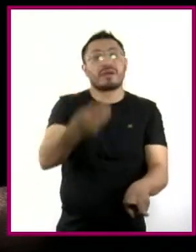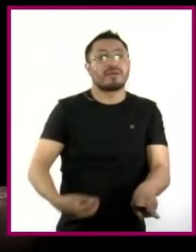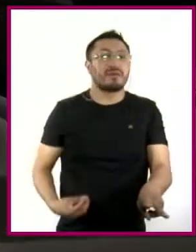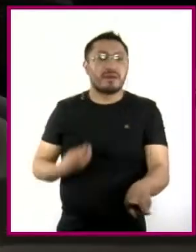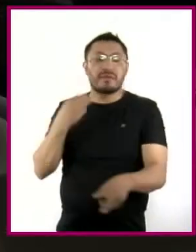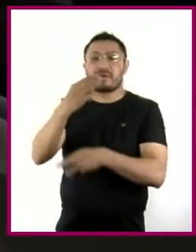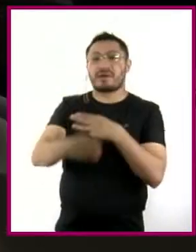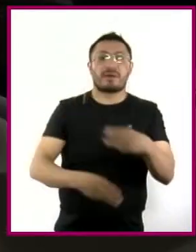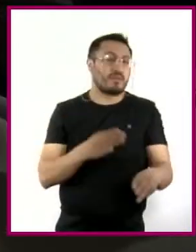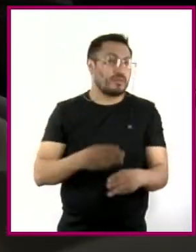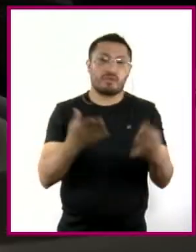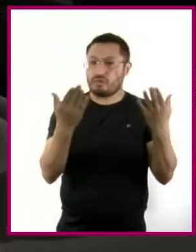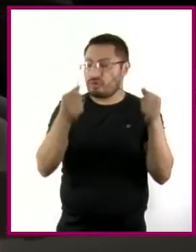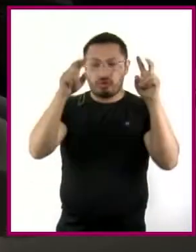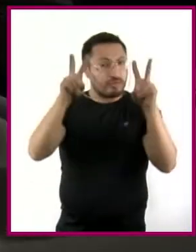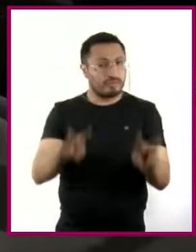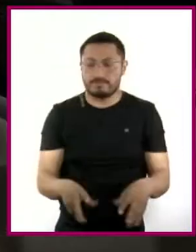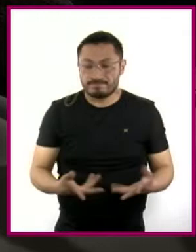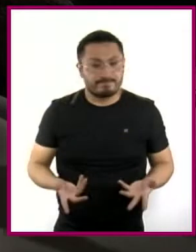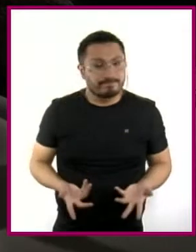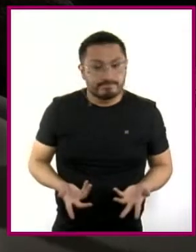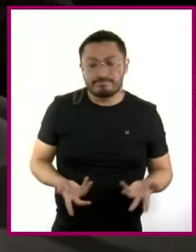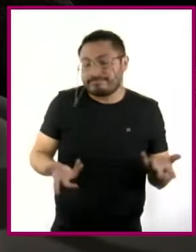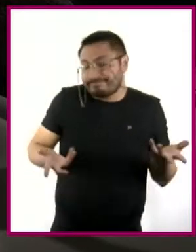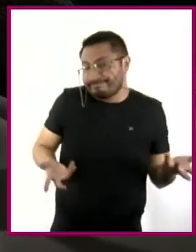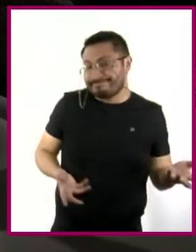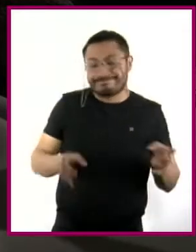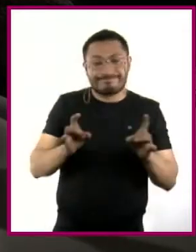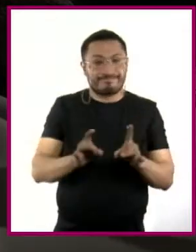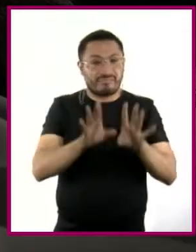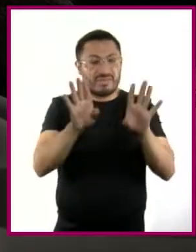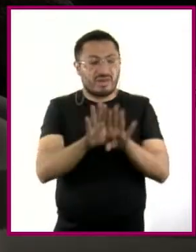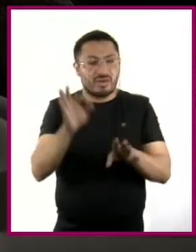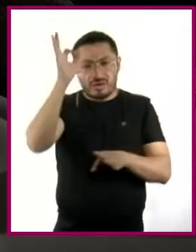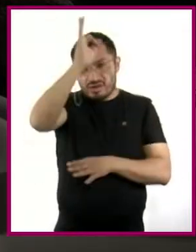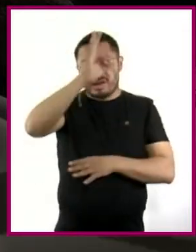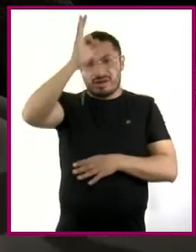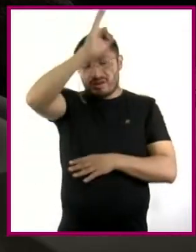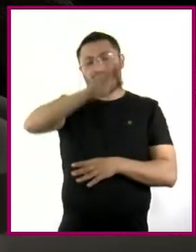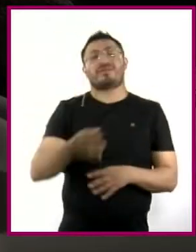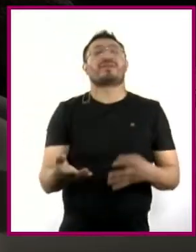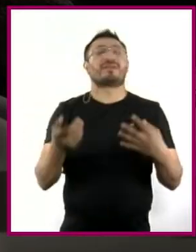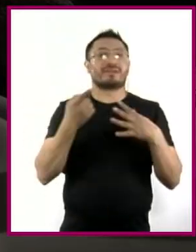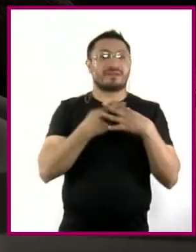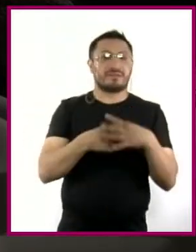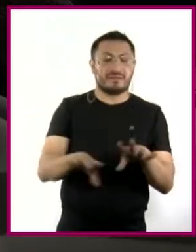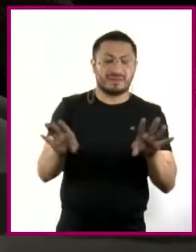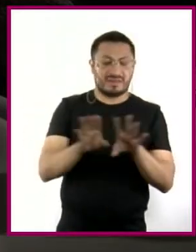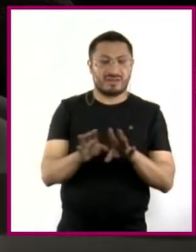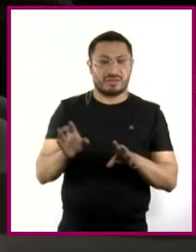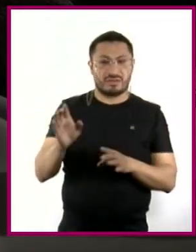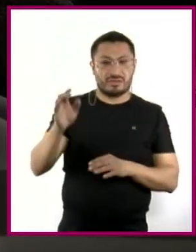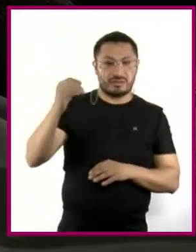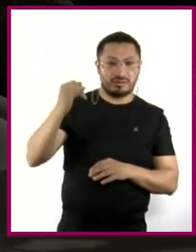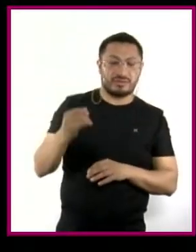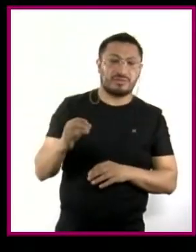existe? Vaya, de pronto la filosofía empezó a sonar como ciencia